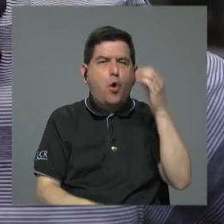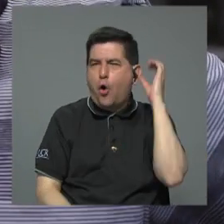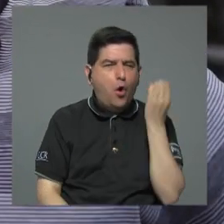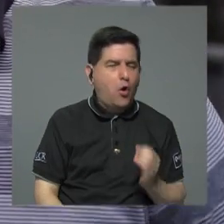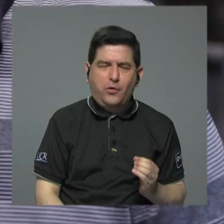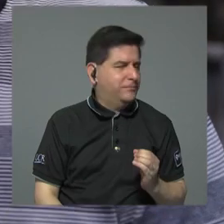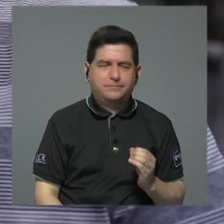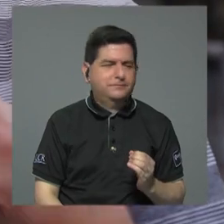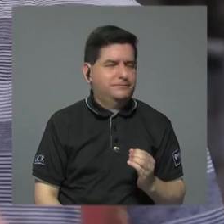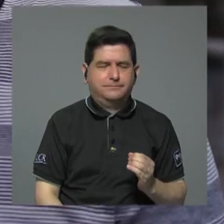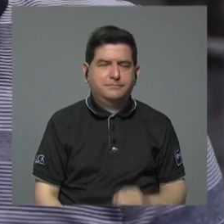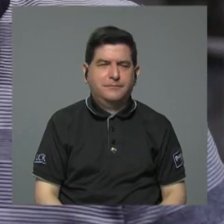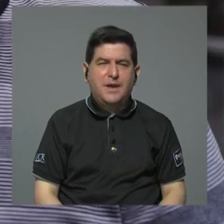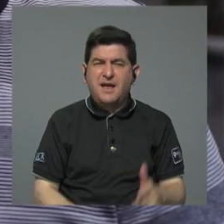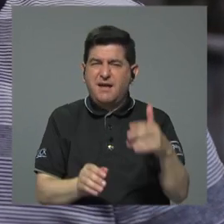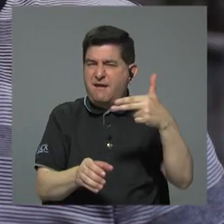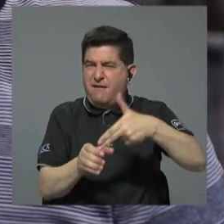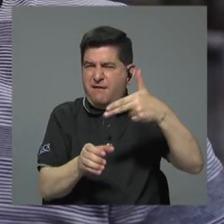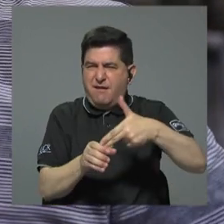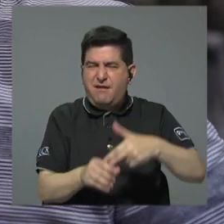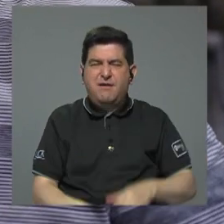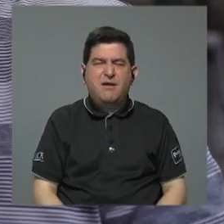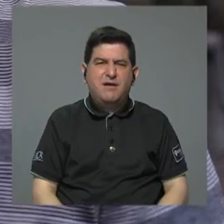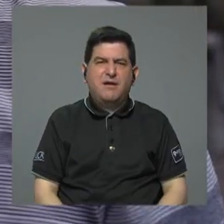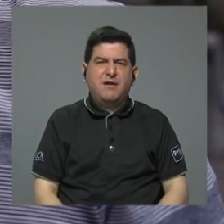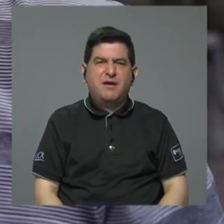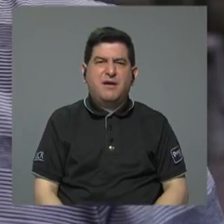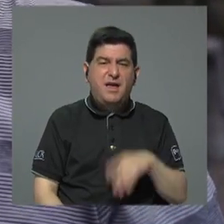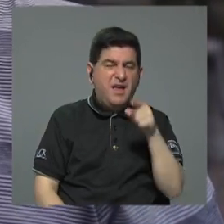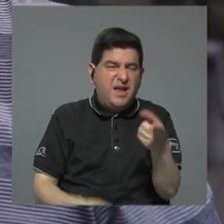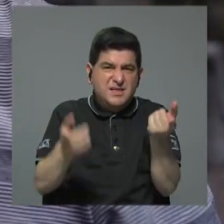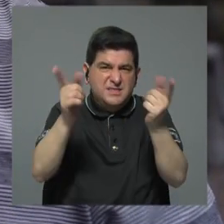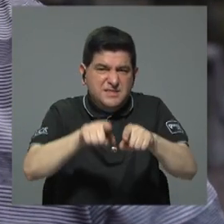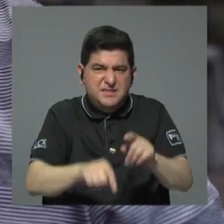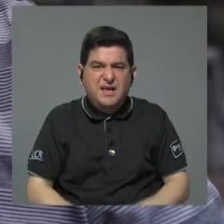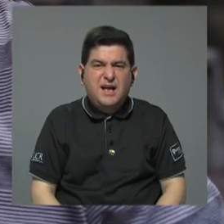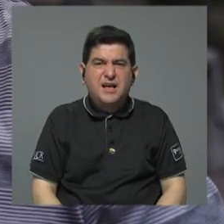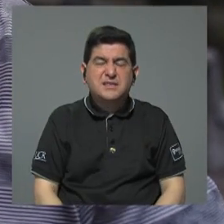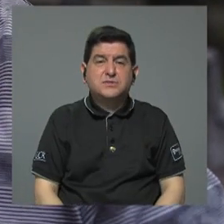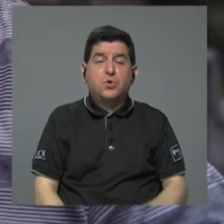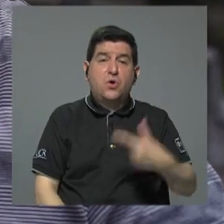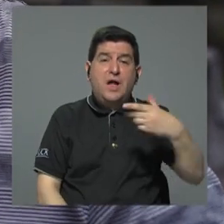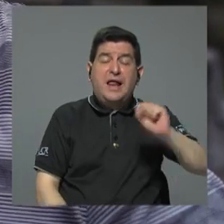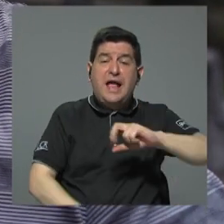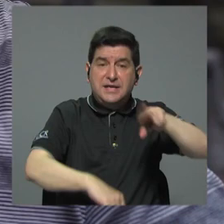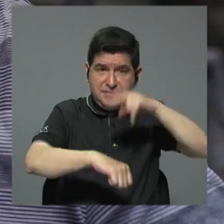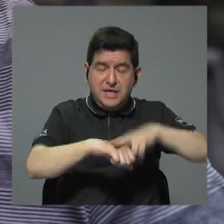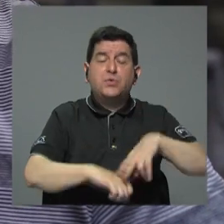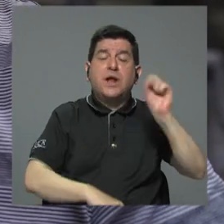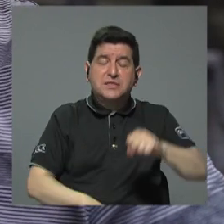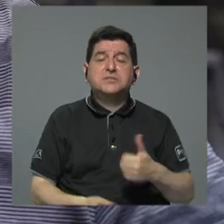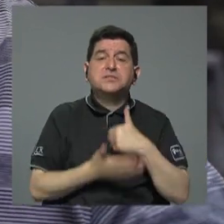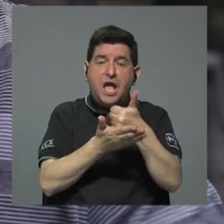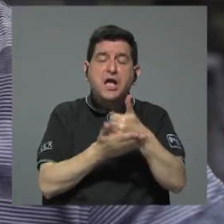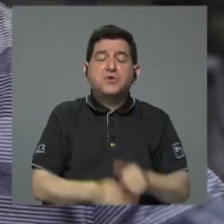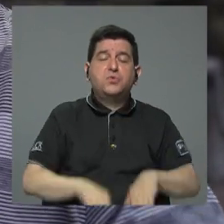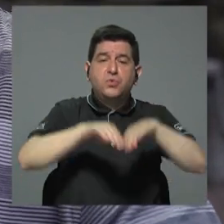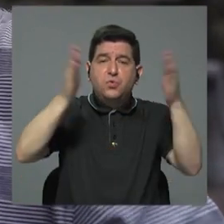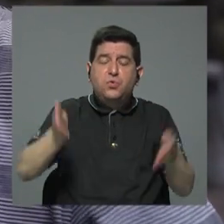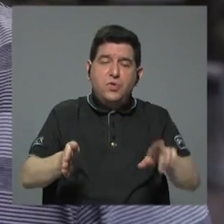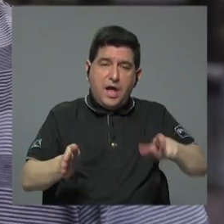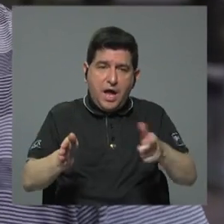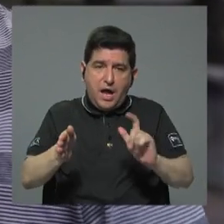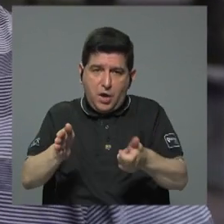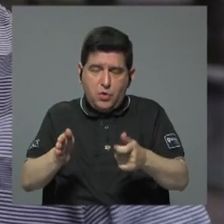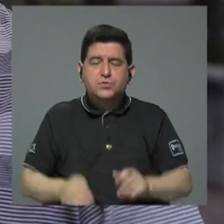tanto. Porque el petróleo, el gas natural sirve mucho para lo que es las cocinas de la gente que cocina con cocinas de gas, dicho sea de paso, que cocinan